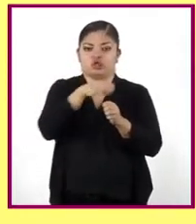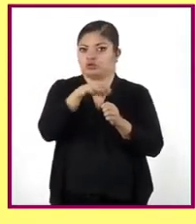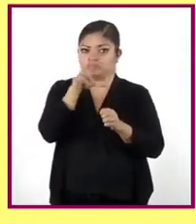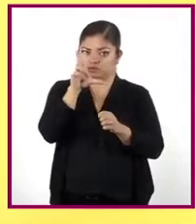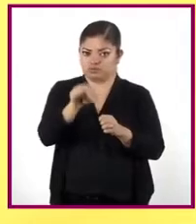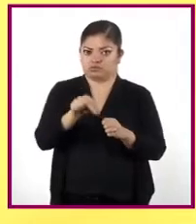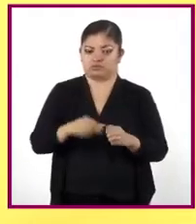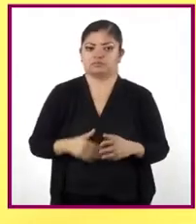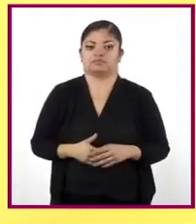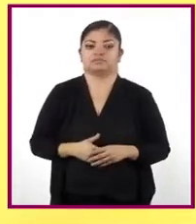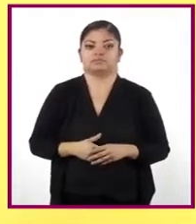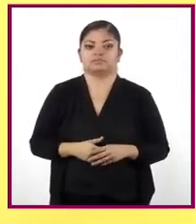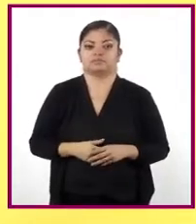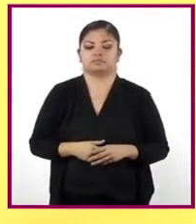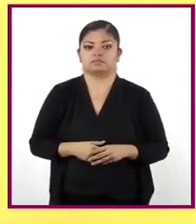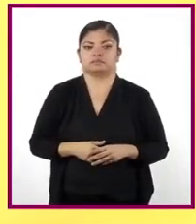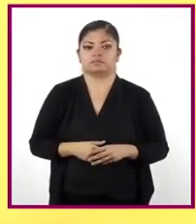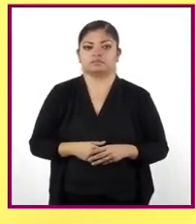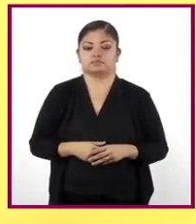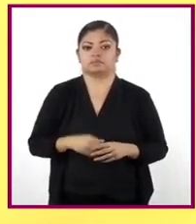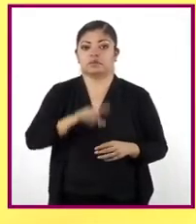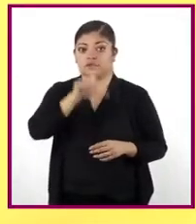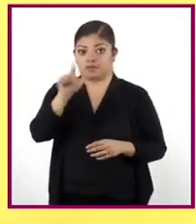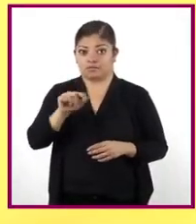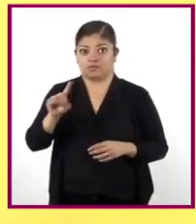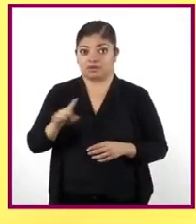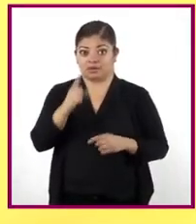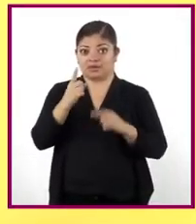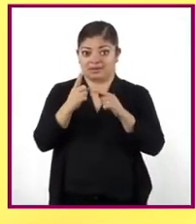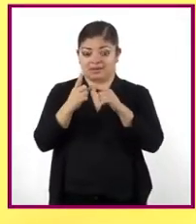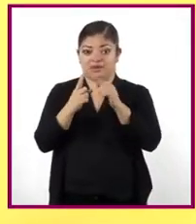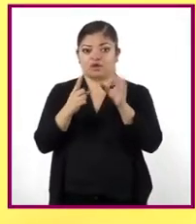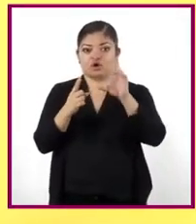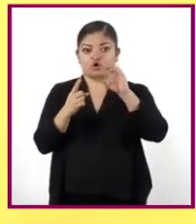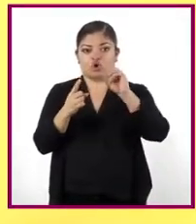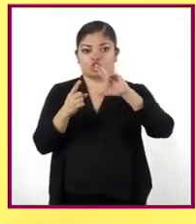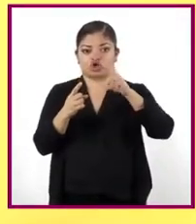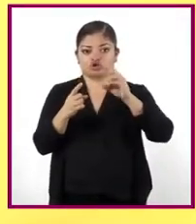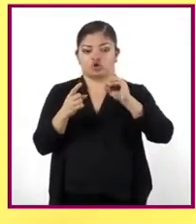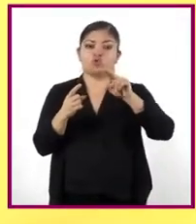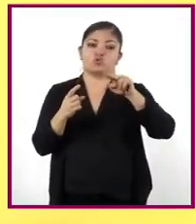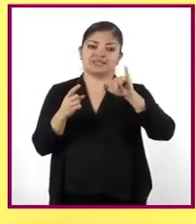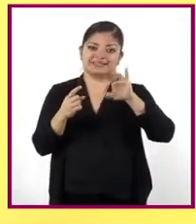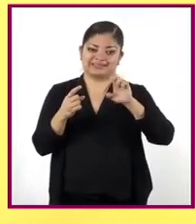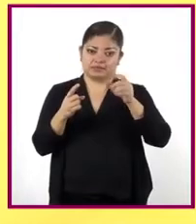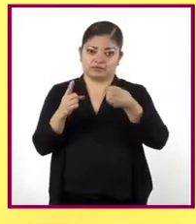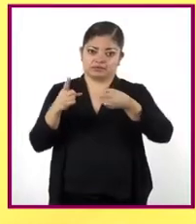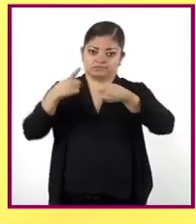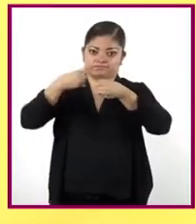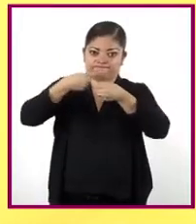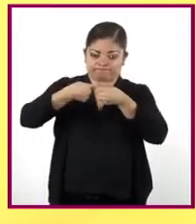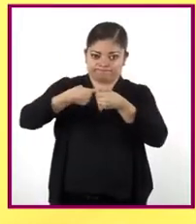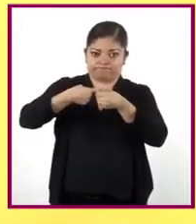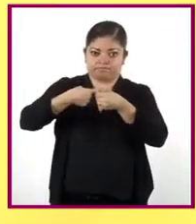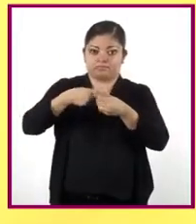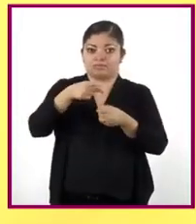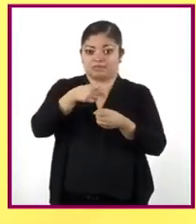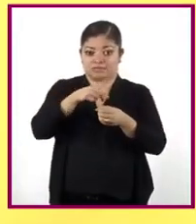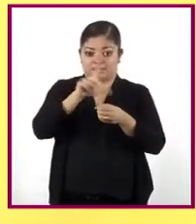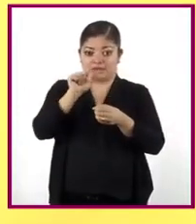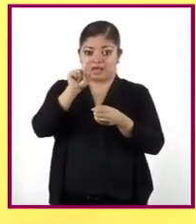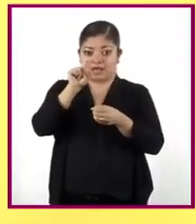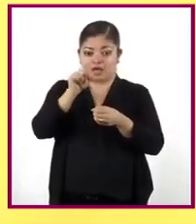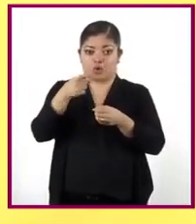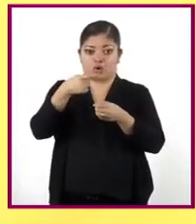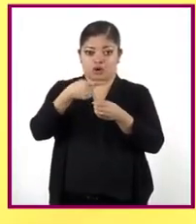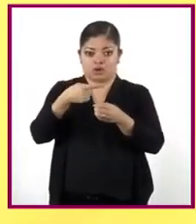sentidos. Peguen la aguja al pedazo de corcho o de unicel y colóquenla cuidadosamente en